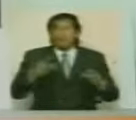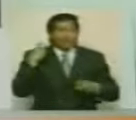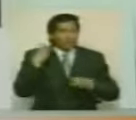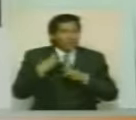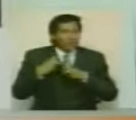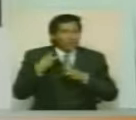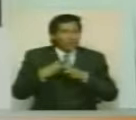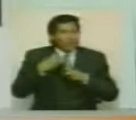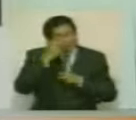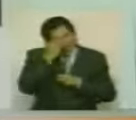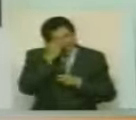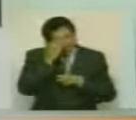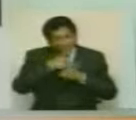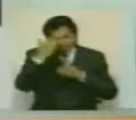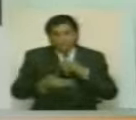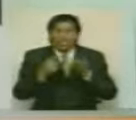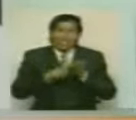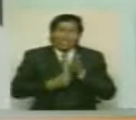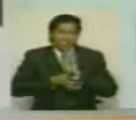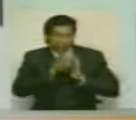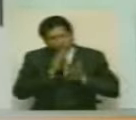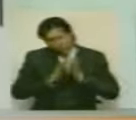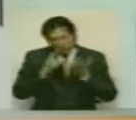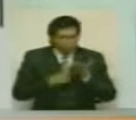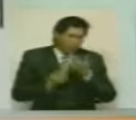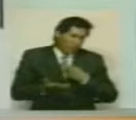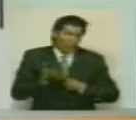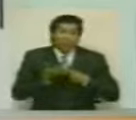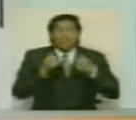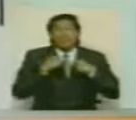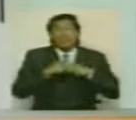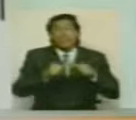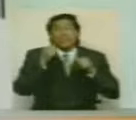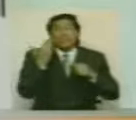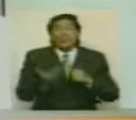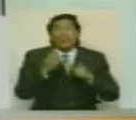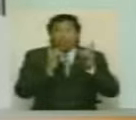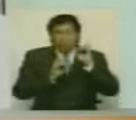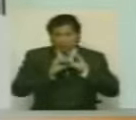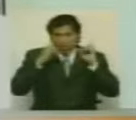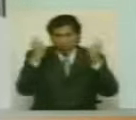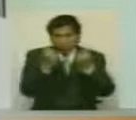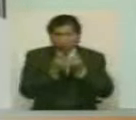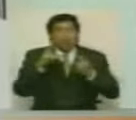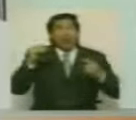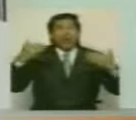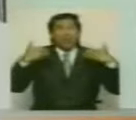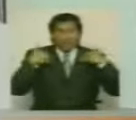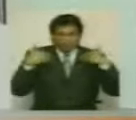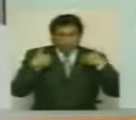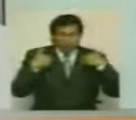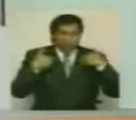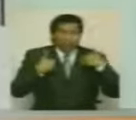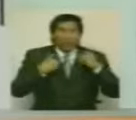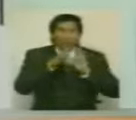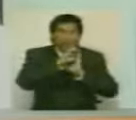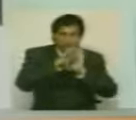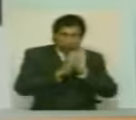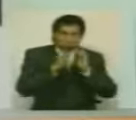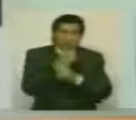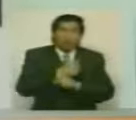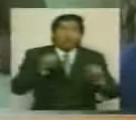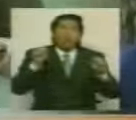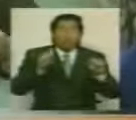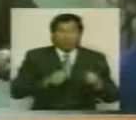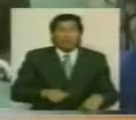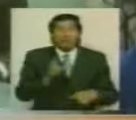terminar este debate del pacto fiscal si continúan habiendo departamentos que no tienen estatutos autonómicos,